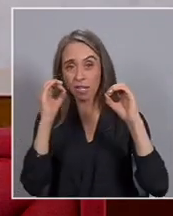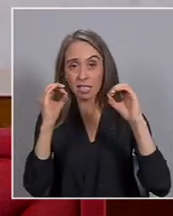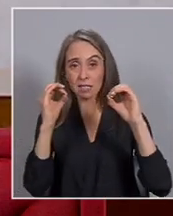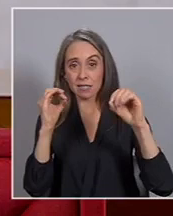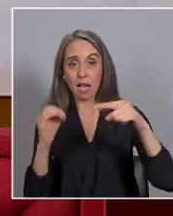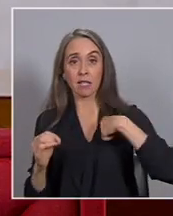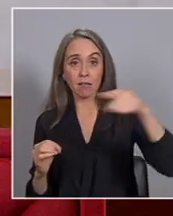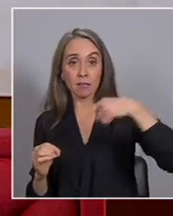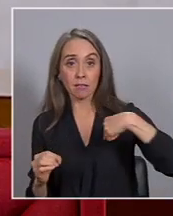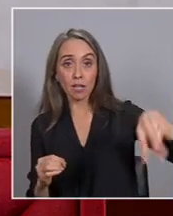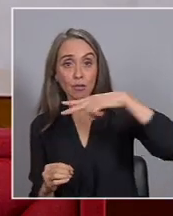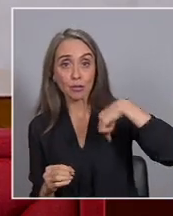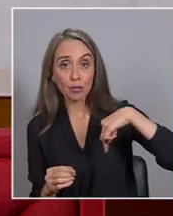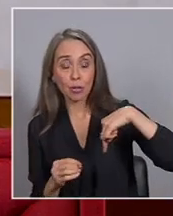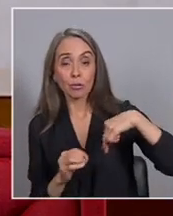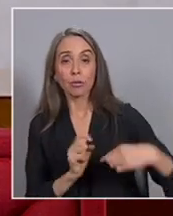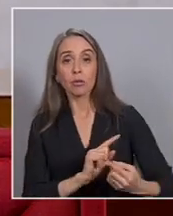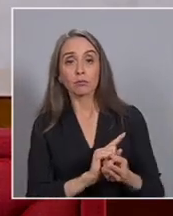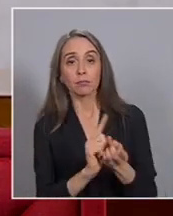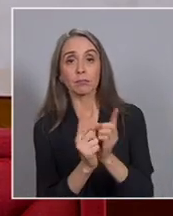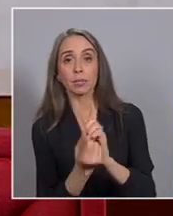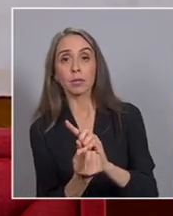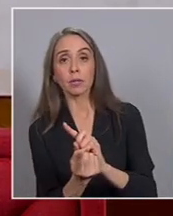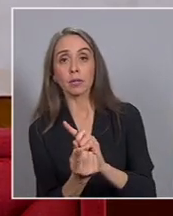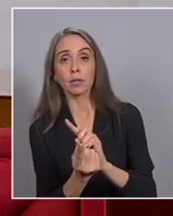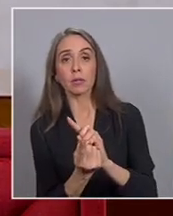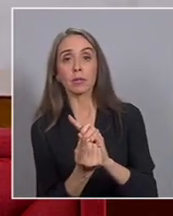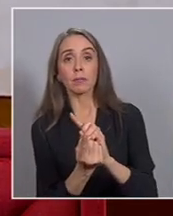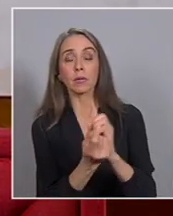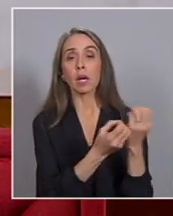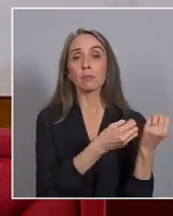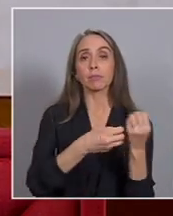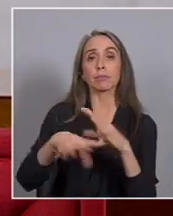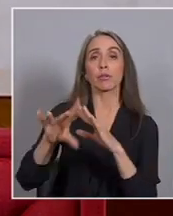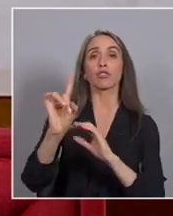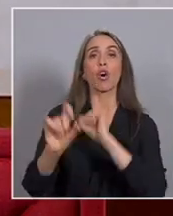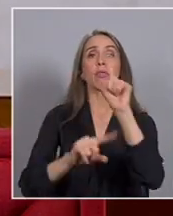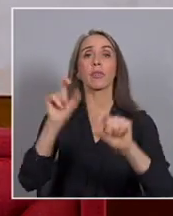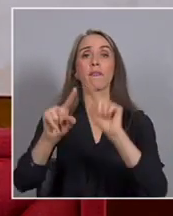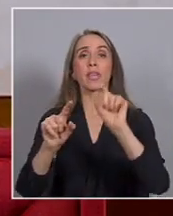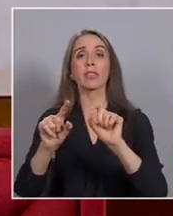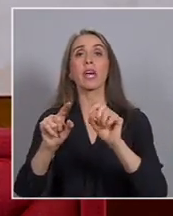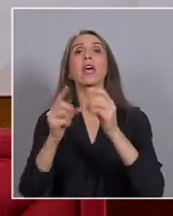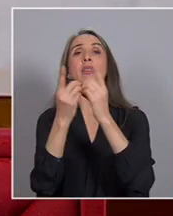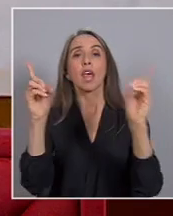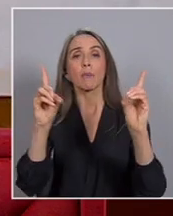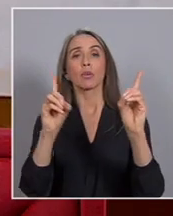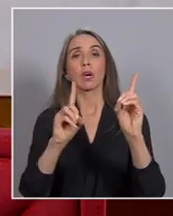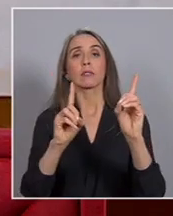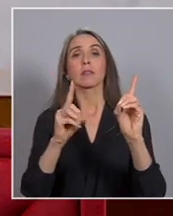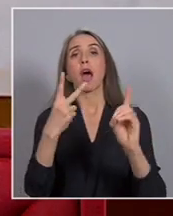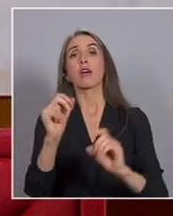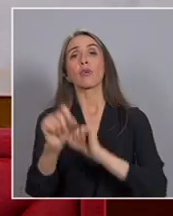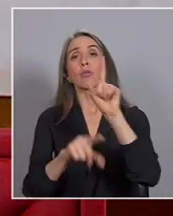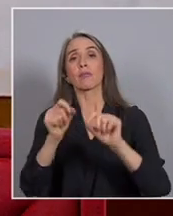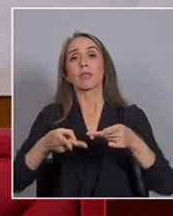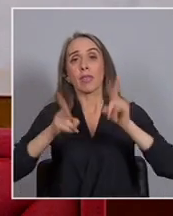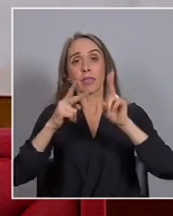ninguna diferencia entre nosotros, nos llevará a descuidar y dejar de defender la democracia y los derechos humanos.